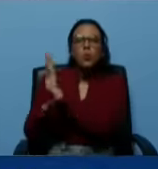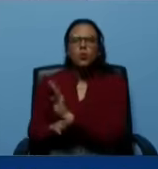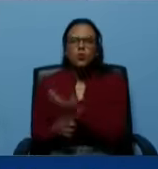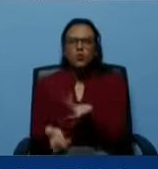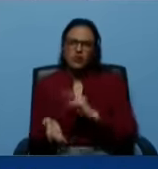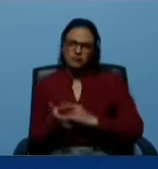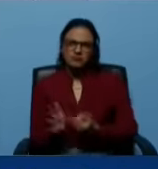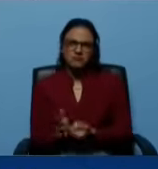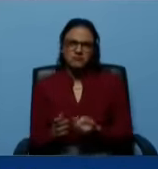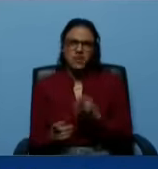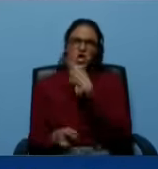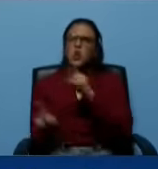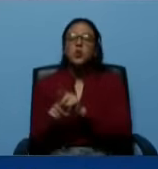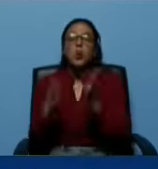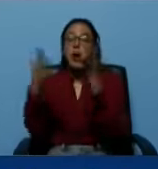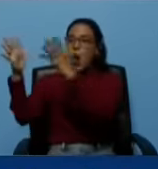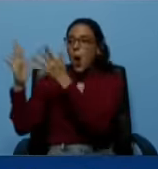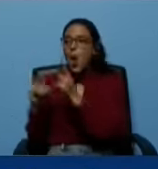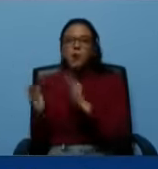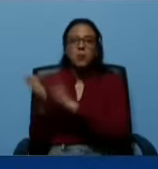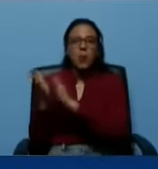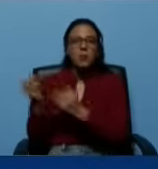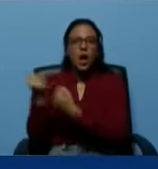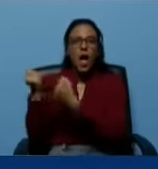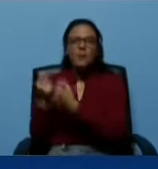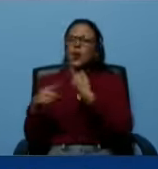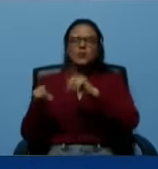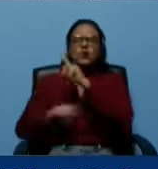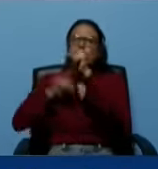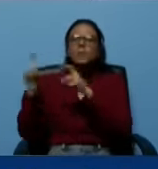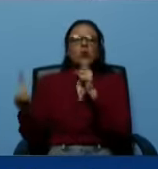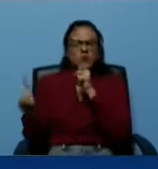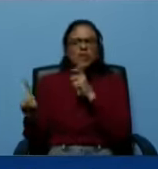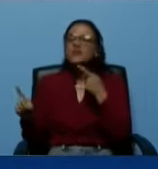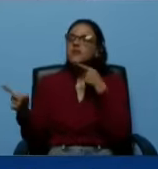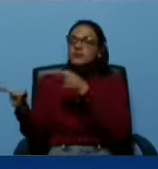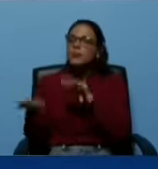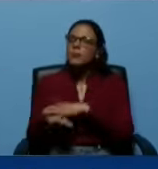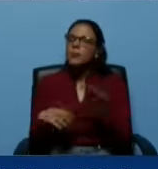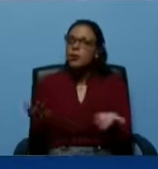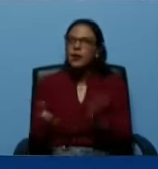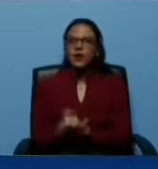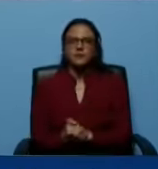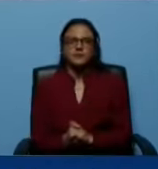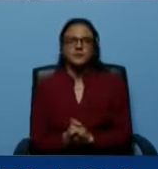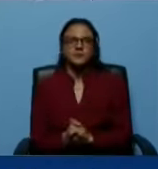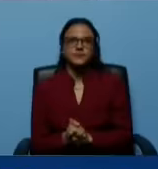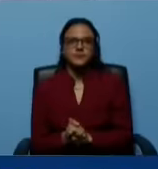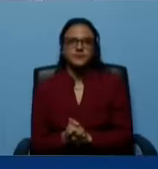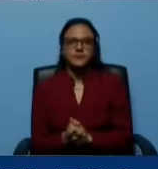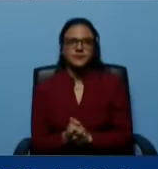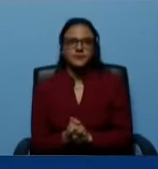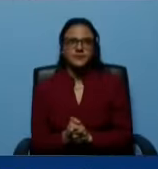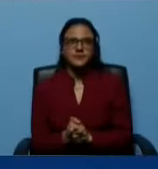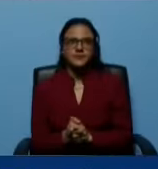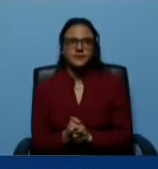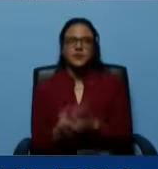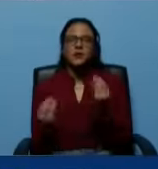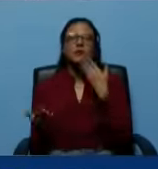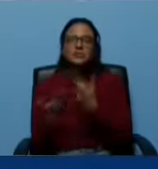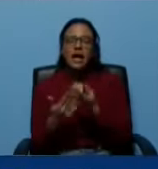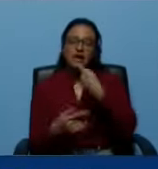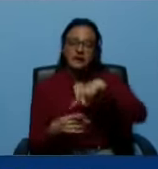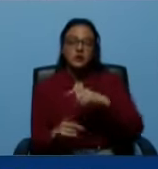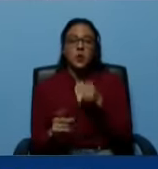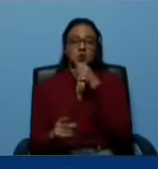complacientes. Los aplauden, pero no le preguntan esas cosas. Gracias. Da de preguntas. Muchísimas gracias al Partido Socialista